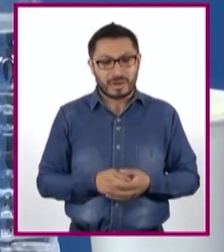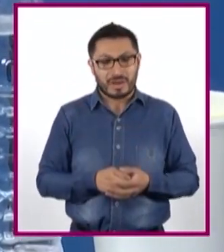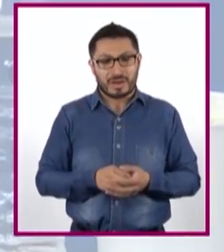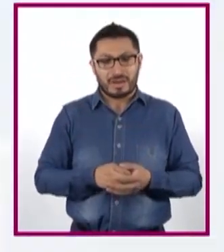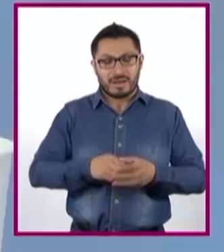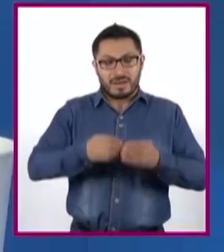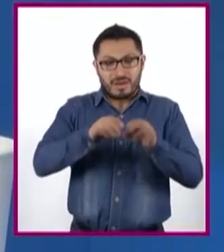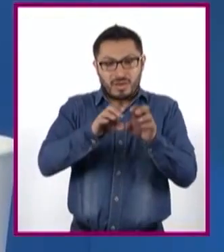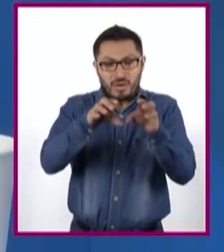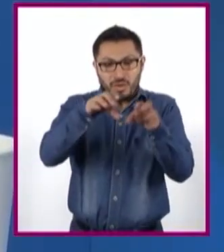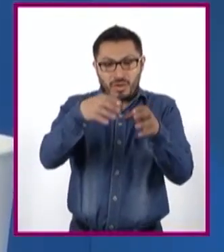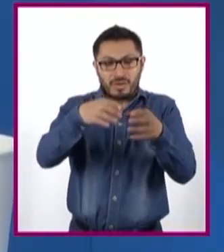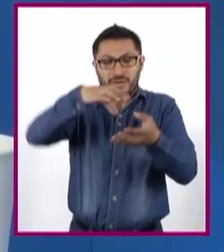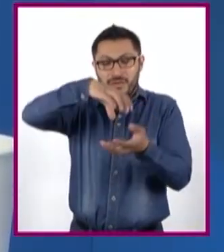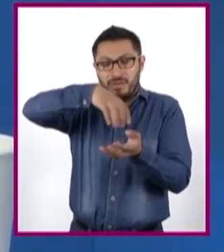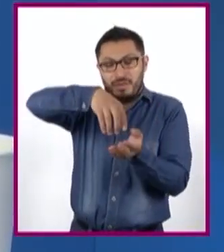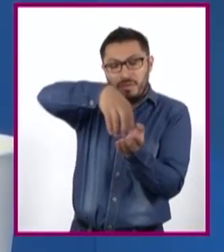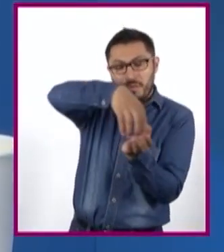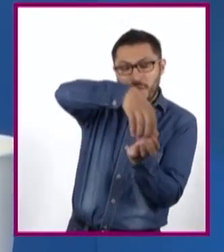estirada.